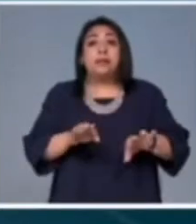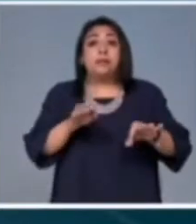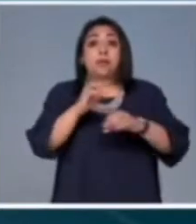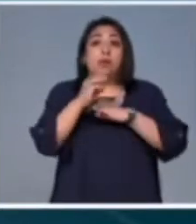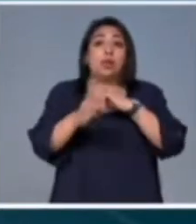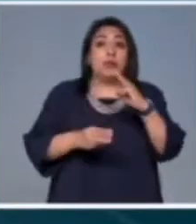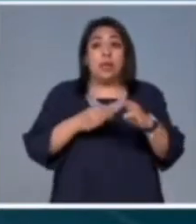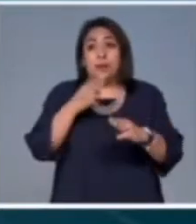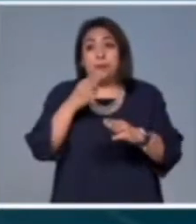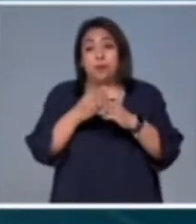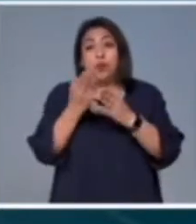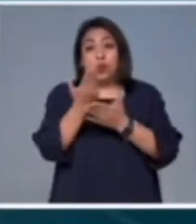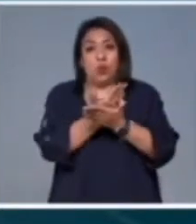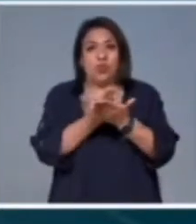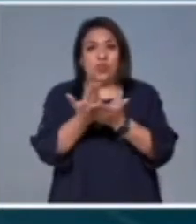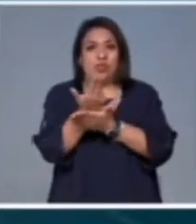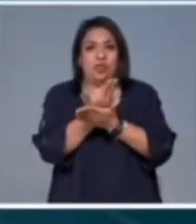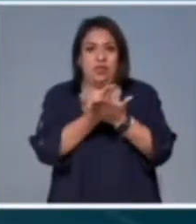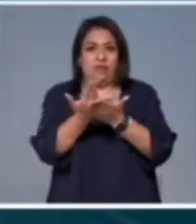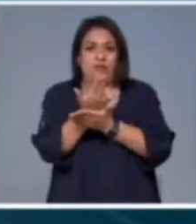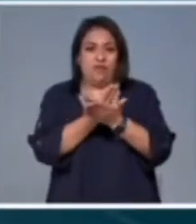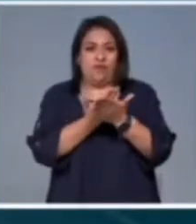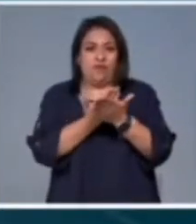mundo en ilustración.